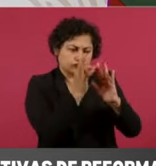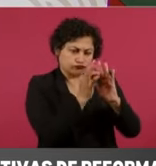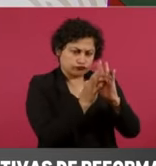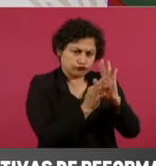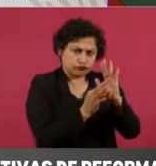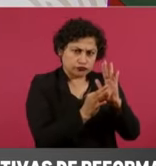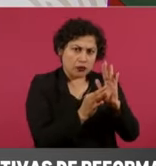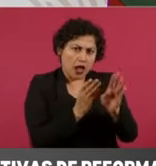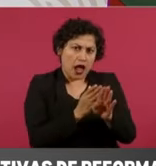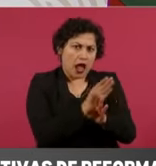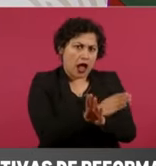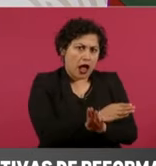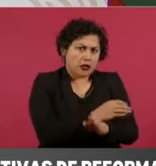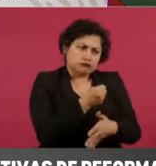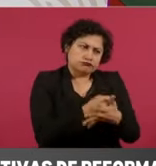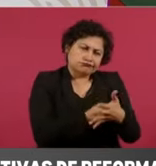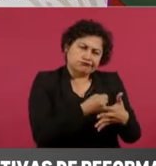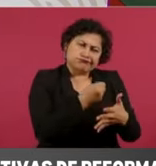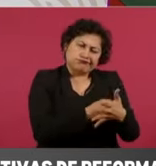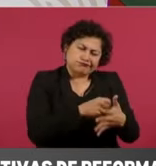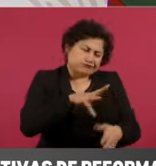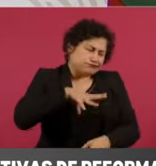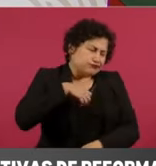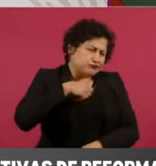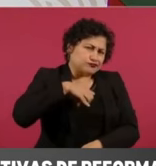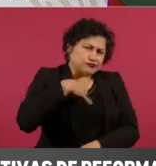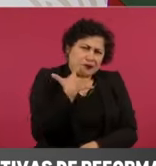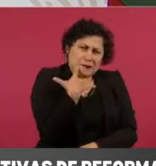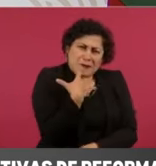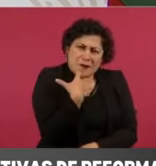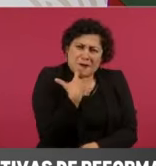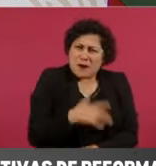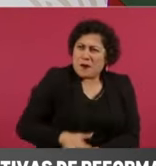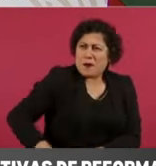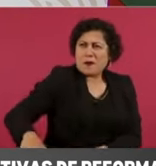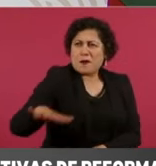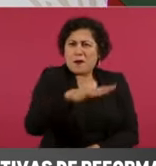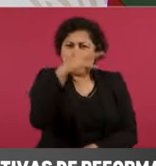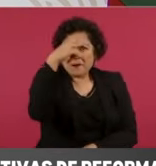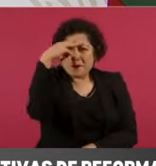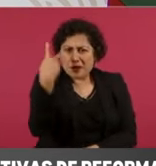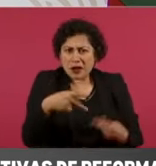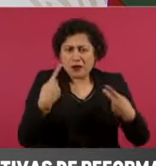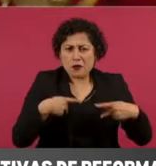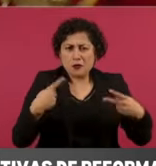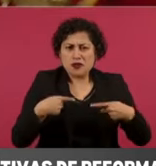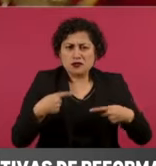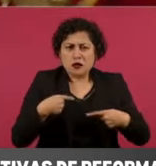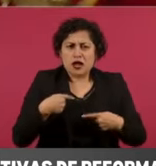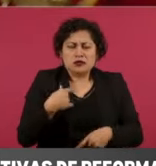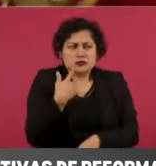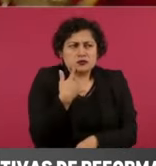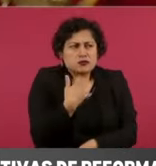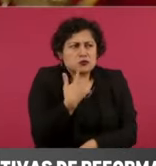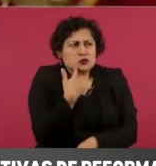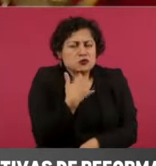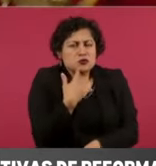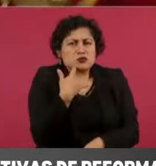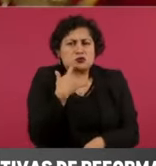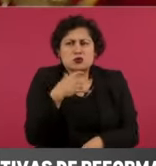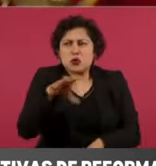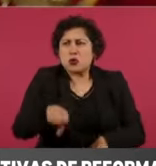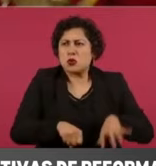sufrimiento y el sacrificio de millones de mexicanos en la lucha de independencia, de reforma y